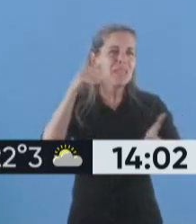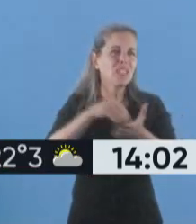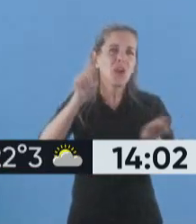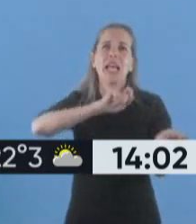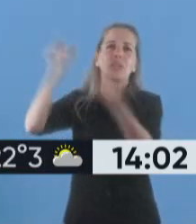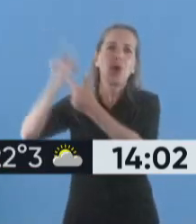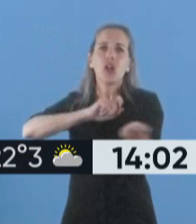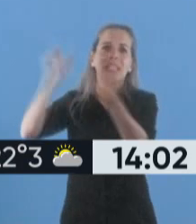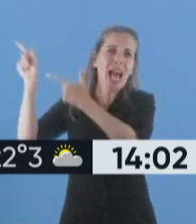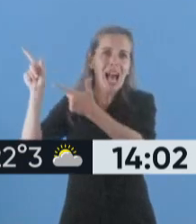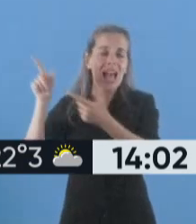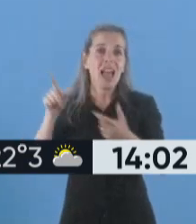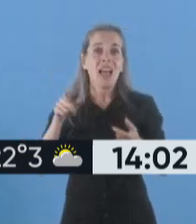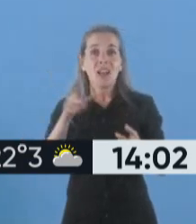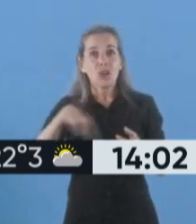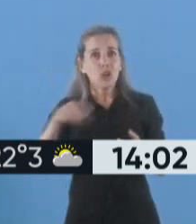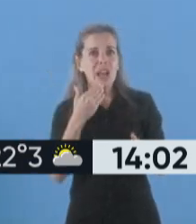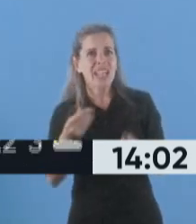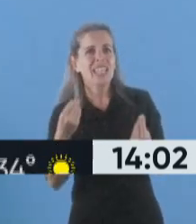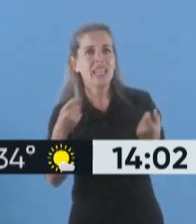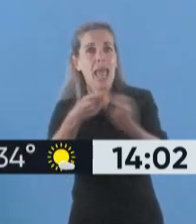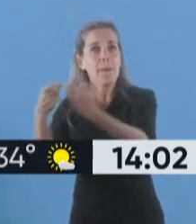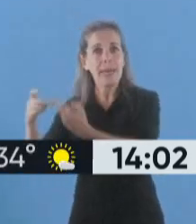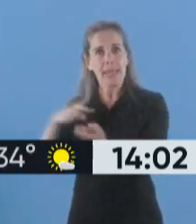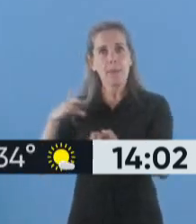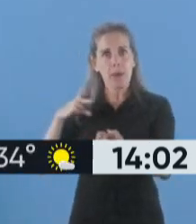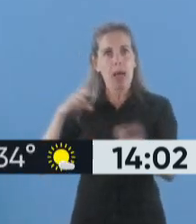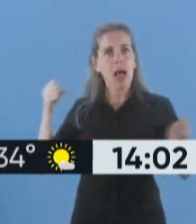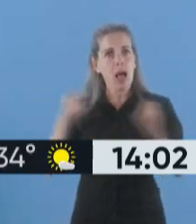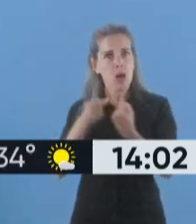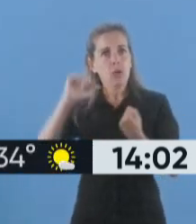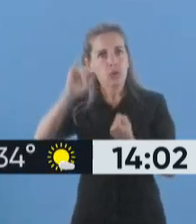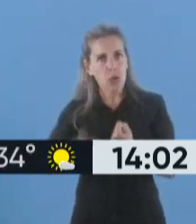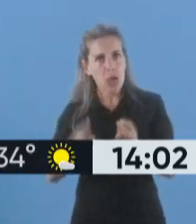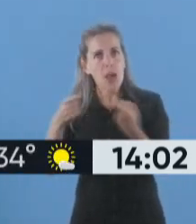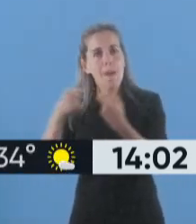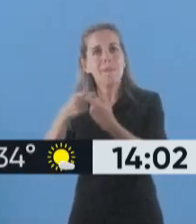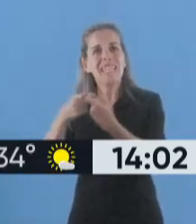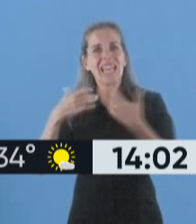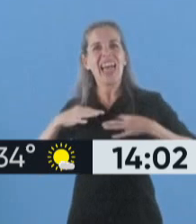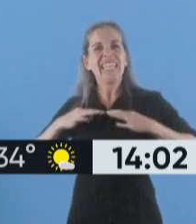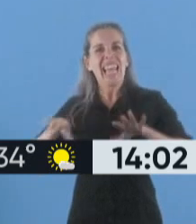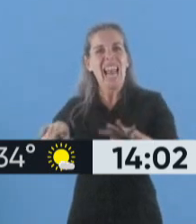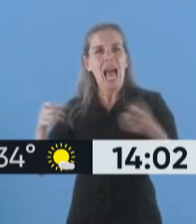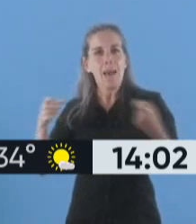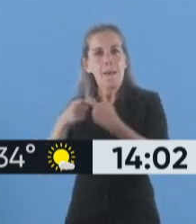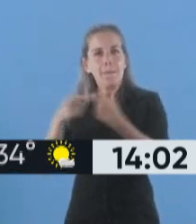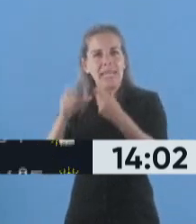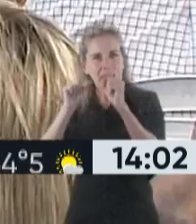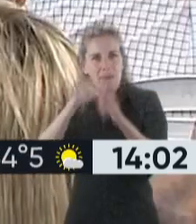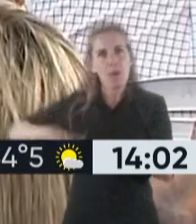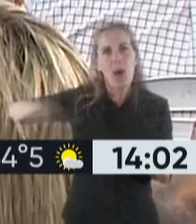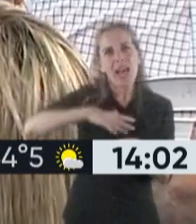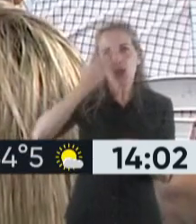barbijos. ¿Con quién lo hicimos? Con empresas privadas, con una pequeña y mediana empresa textil, creo de San Martín también era.